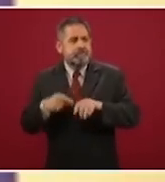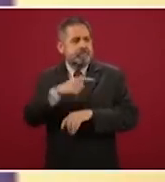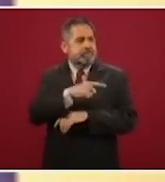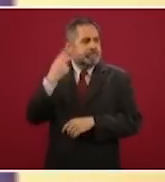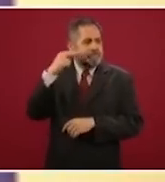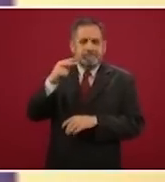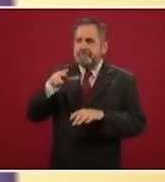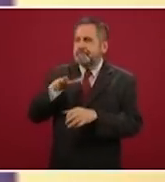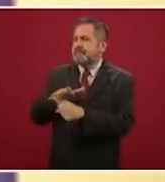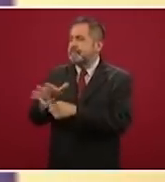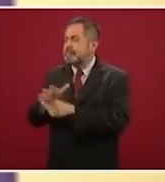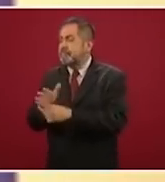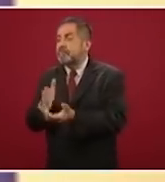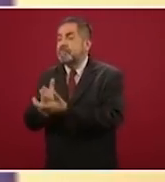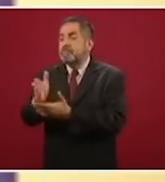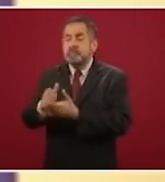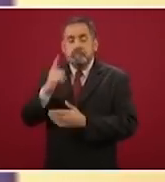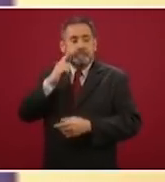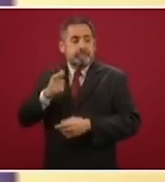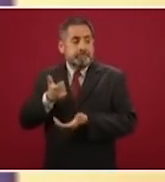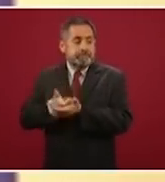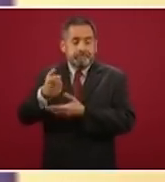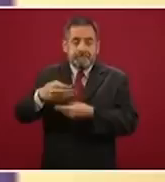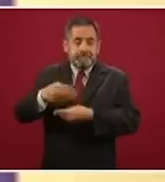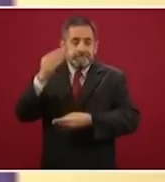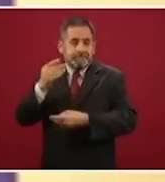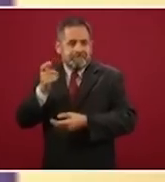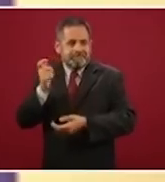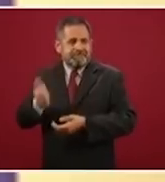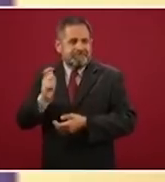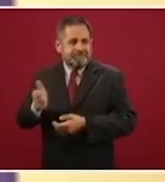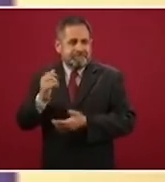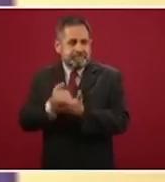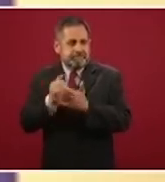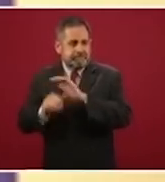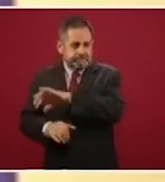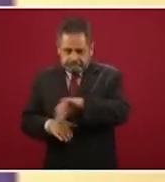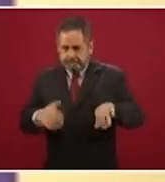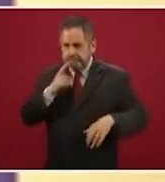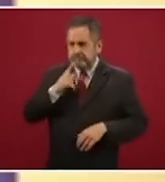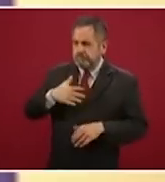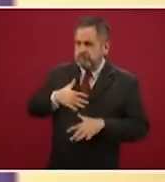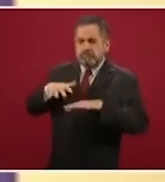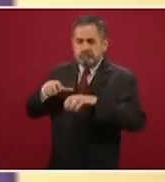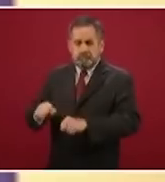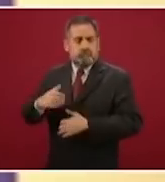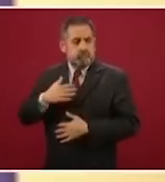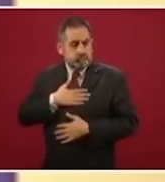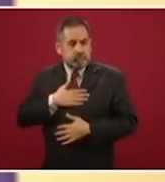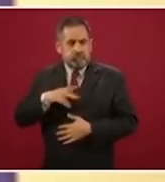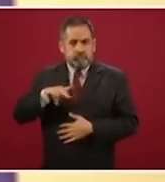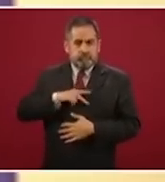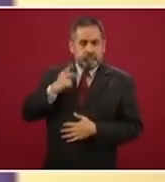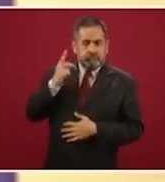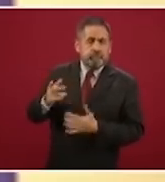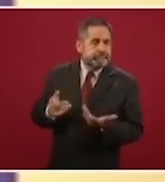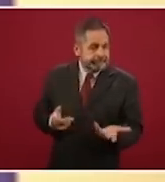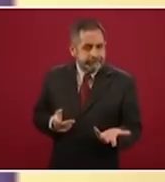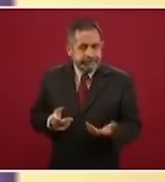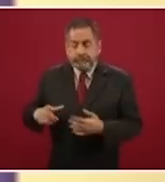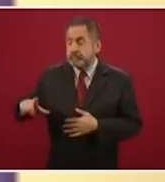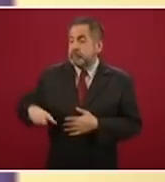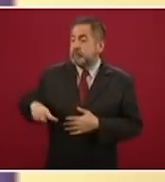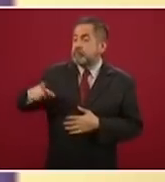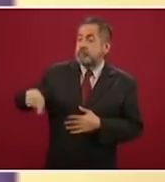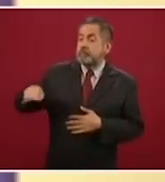toda intervención en el peaje porque no pagaba réditos, contestó que el dinero del peaje lo tomaba el gobierno para